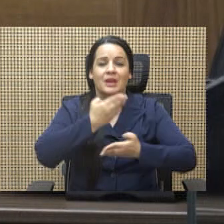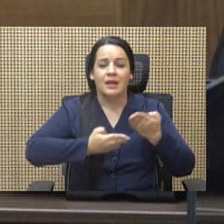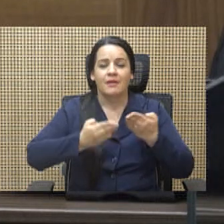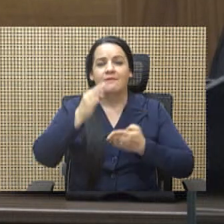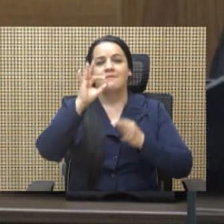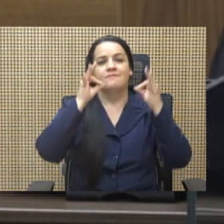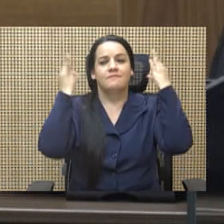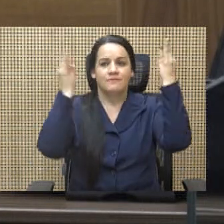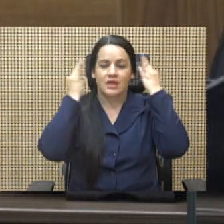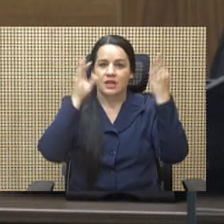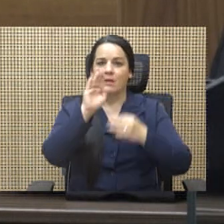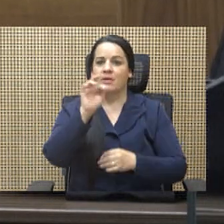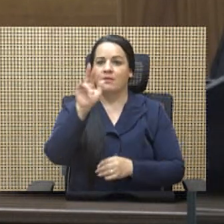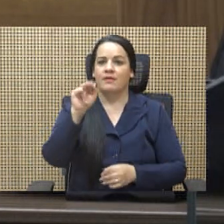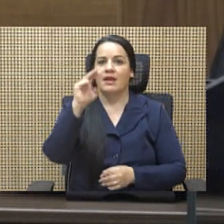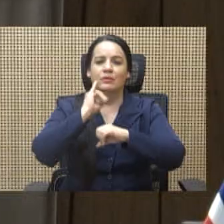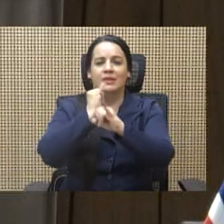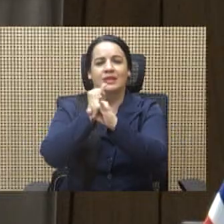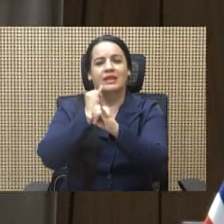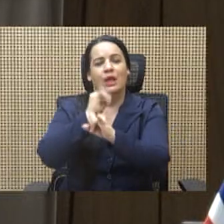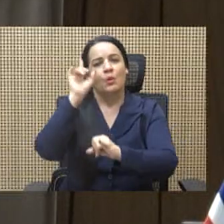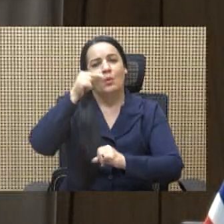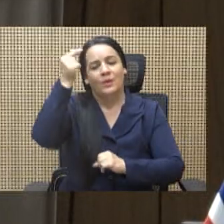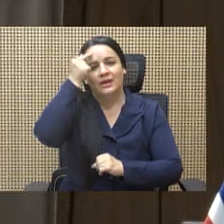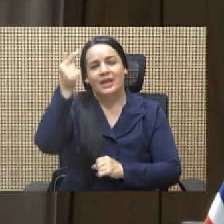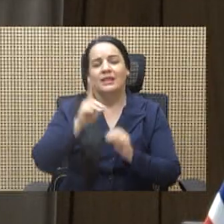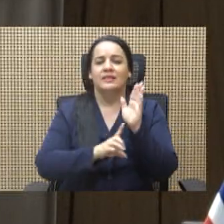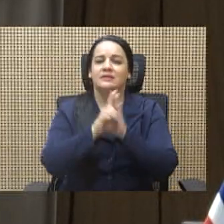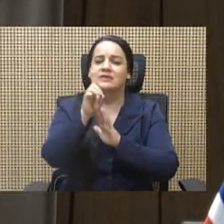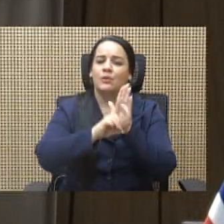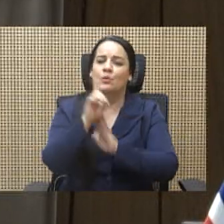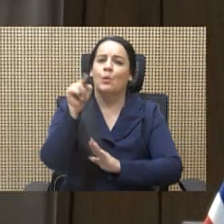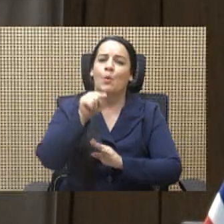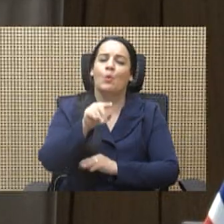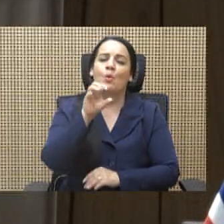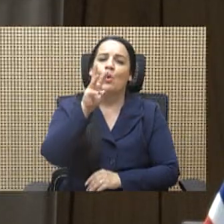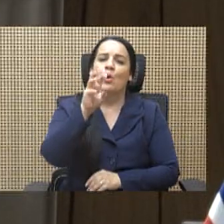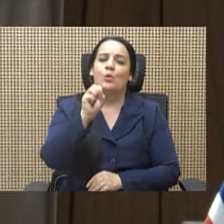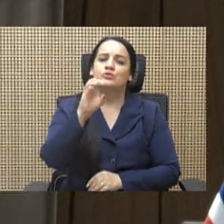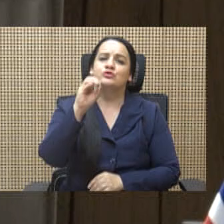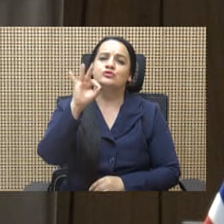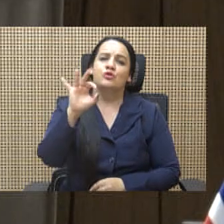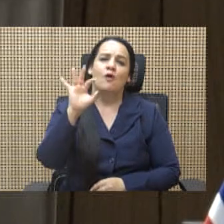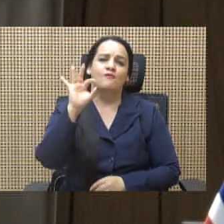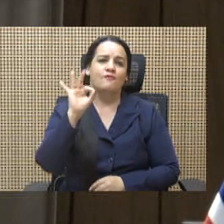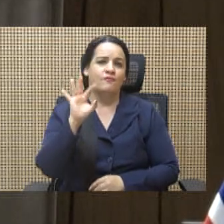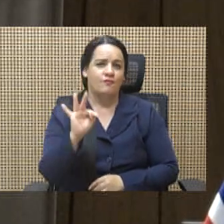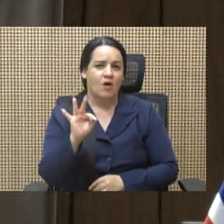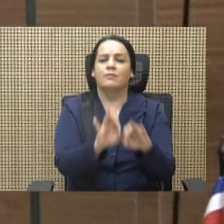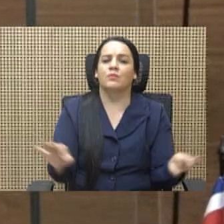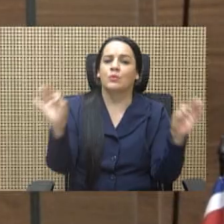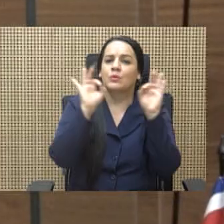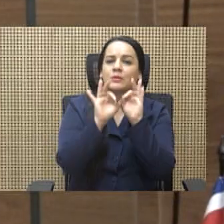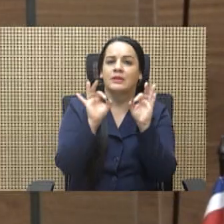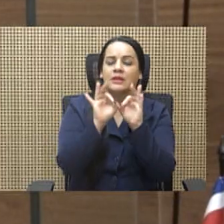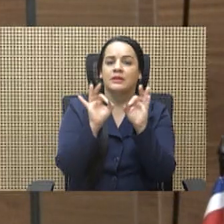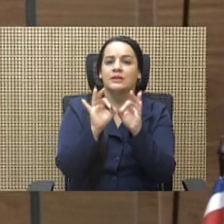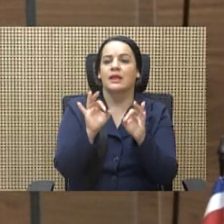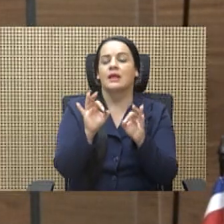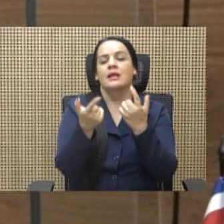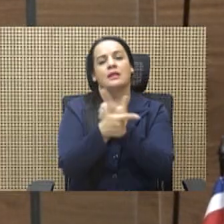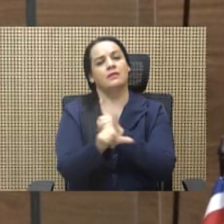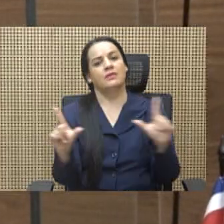en tres punto cincuenta y tres por ciento el tope dependerá de las condiciones económicas y de endeudamiento del gobierno la